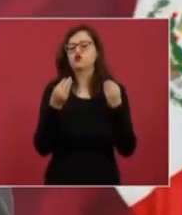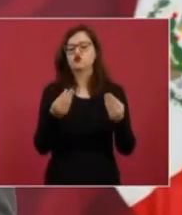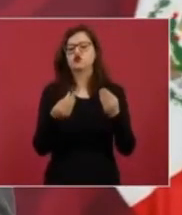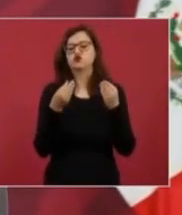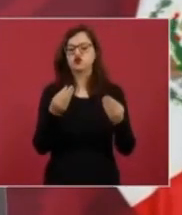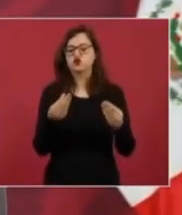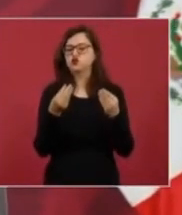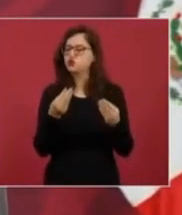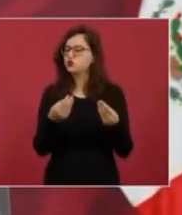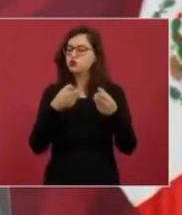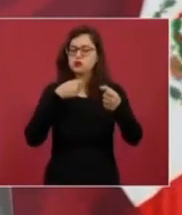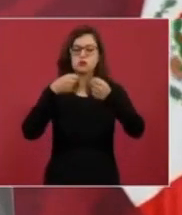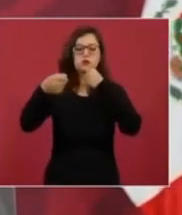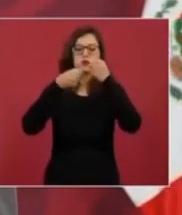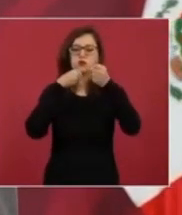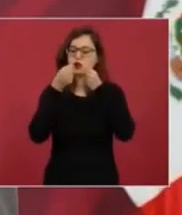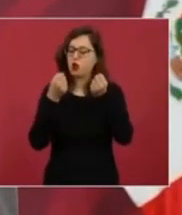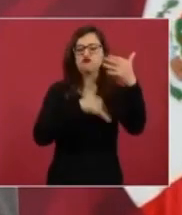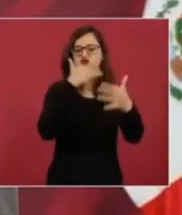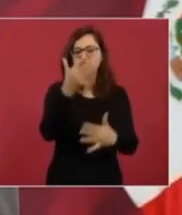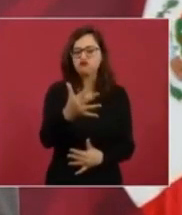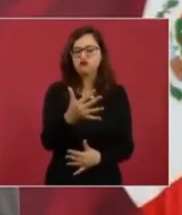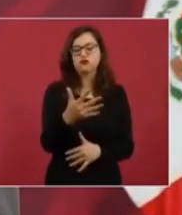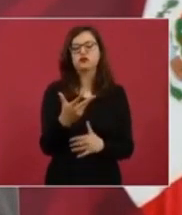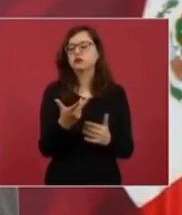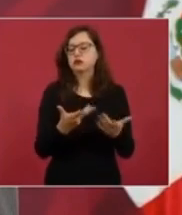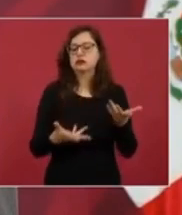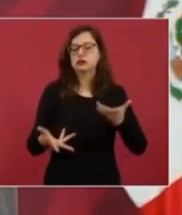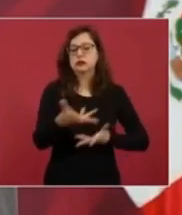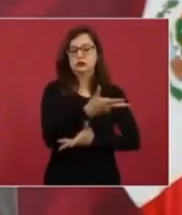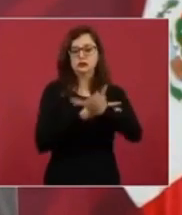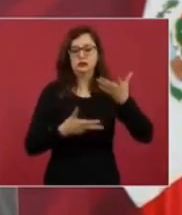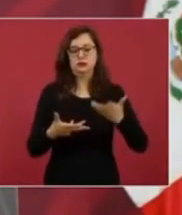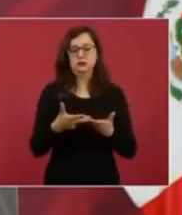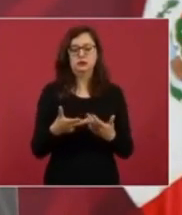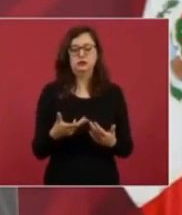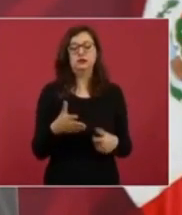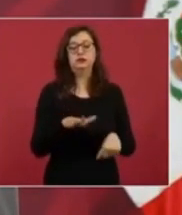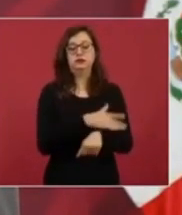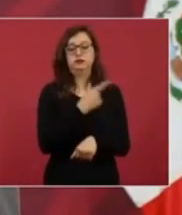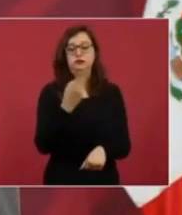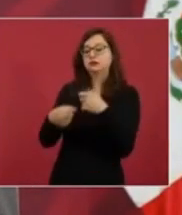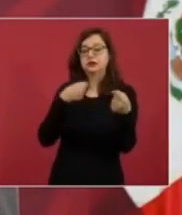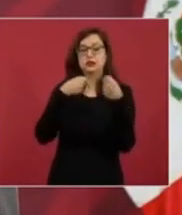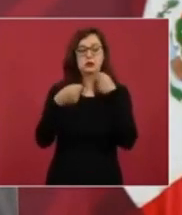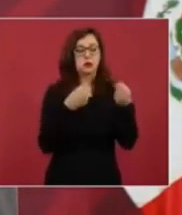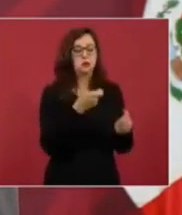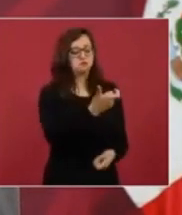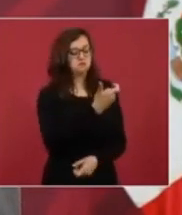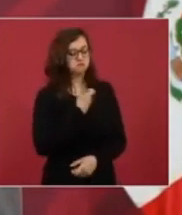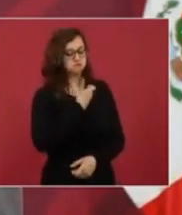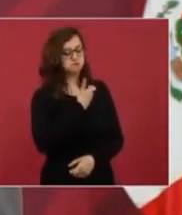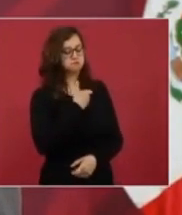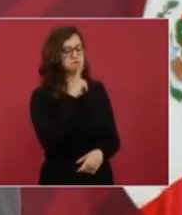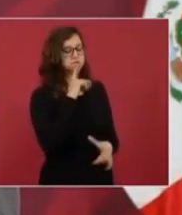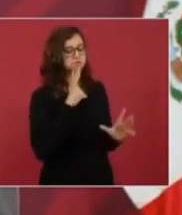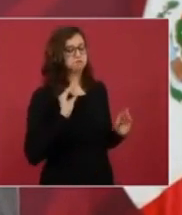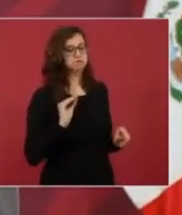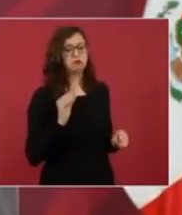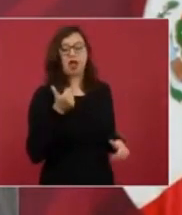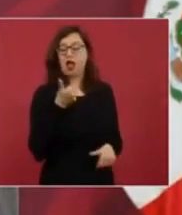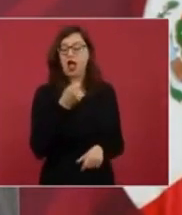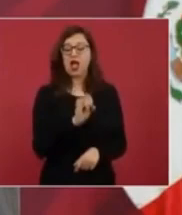entregar subvención para silenciar a los medios con la